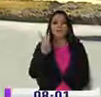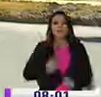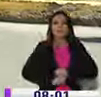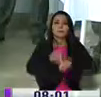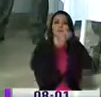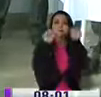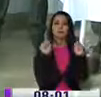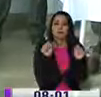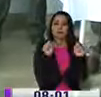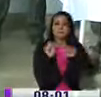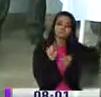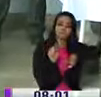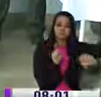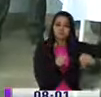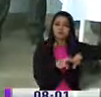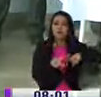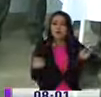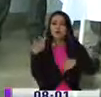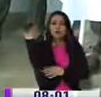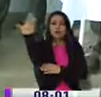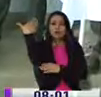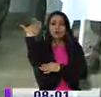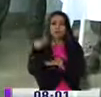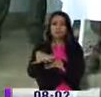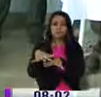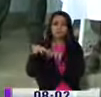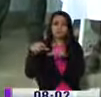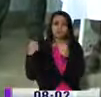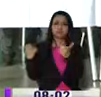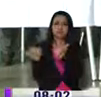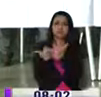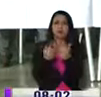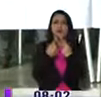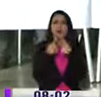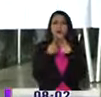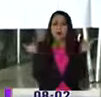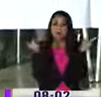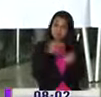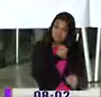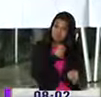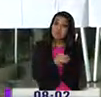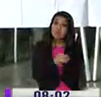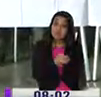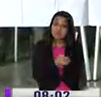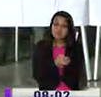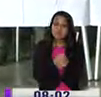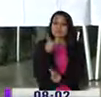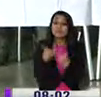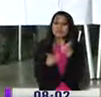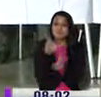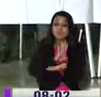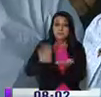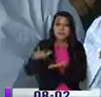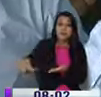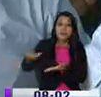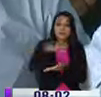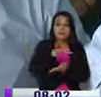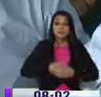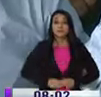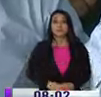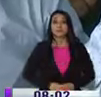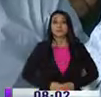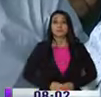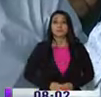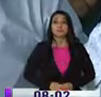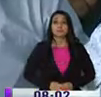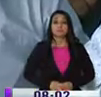Esto, mientras que en el sector de la Roldós se instalaba una rueda de prensa para apoyar la obra por parte de moradores aledaños. Como